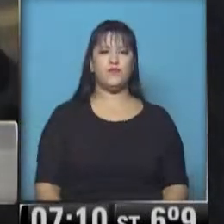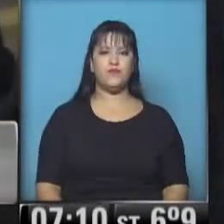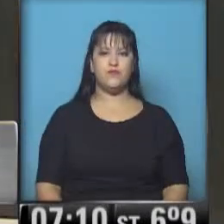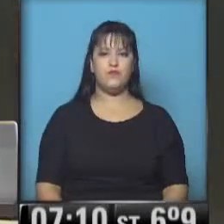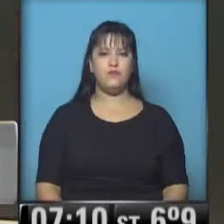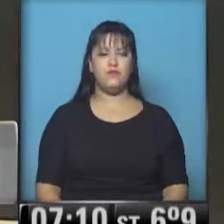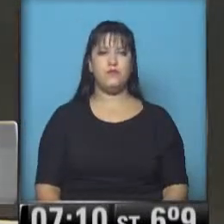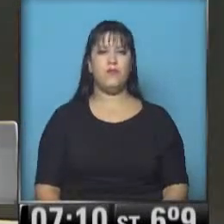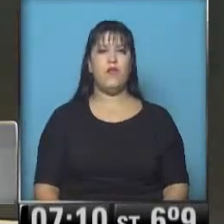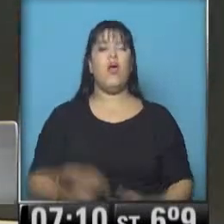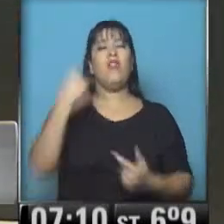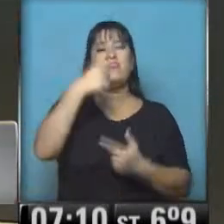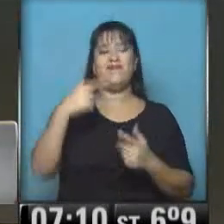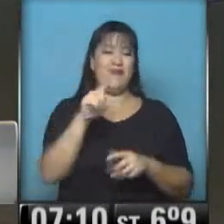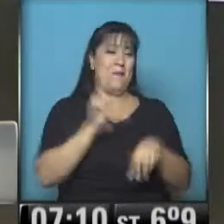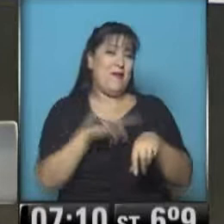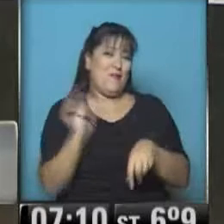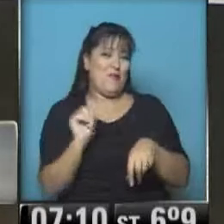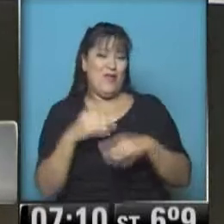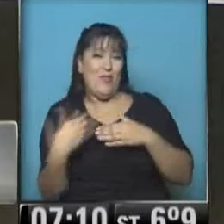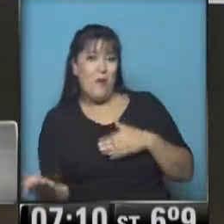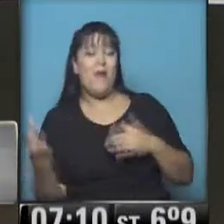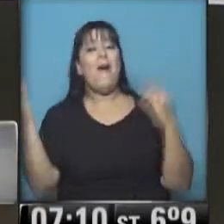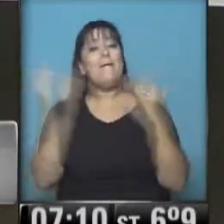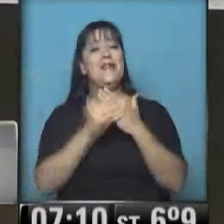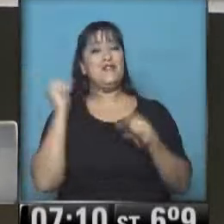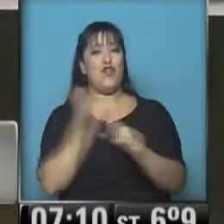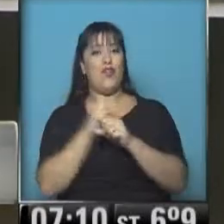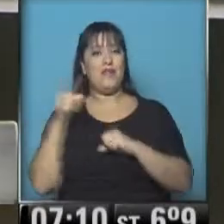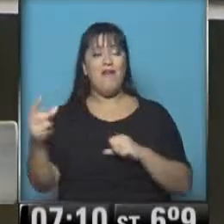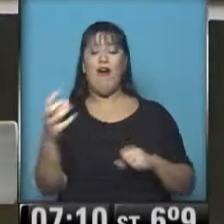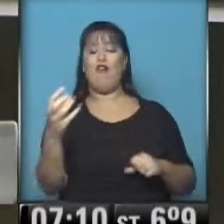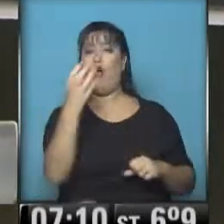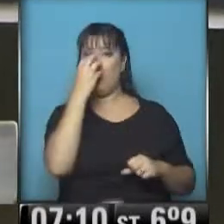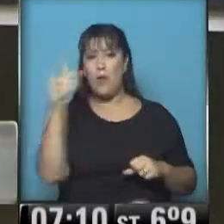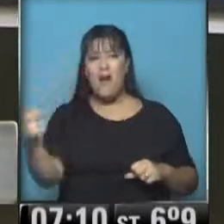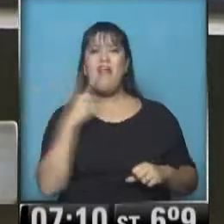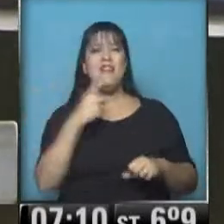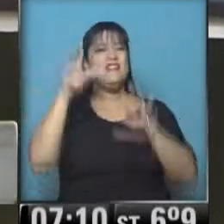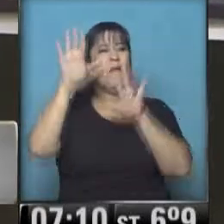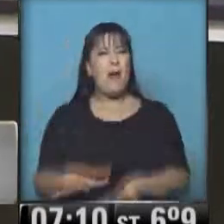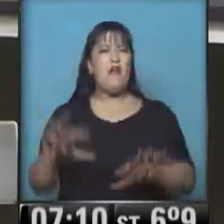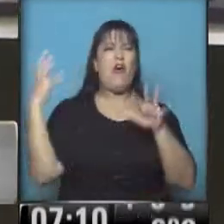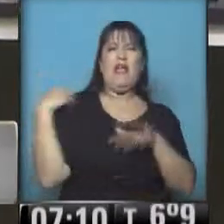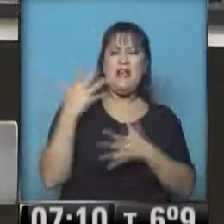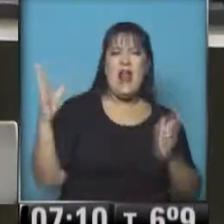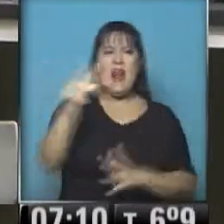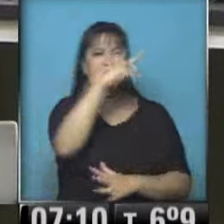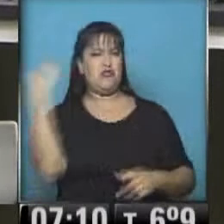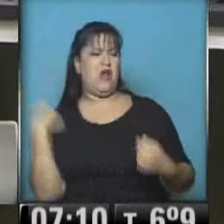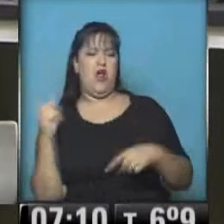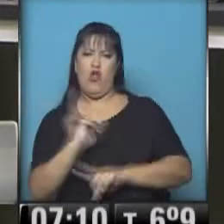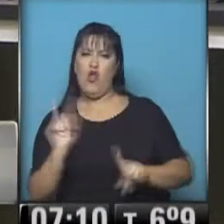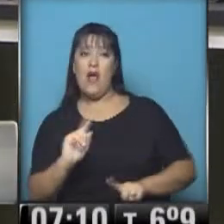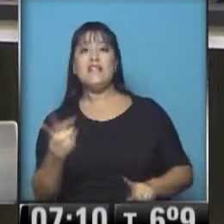con diferencia de minutos el ministro de trabajo dijo que esto no es paro general y mucho menos nacional y detalló la